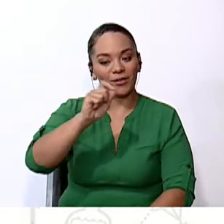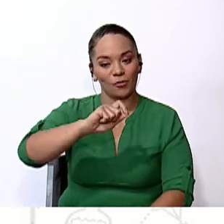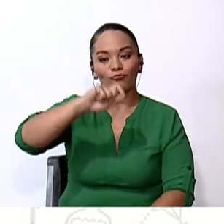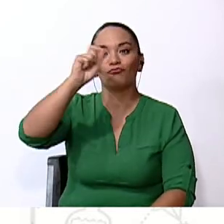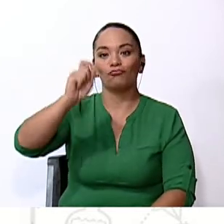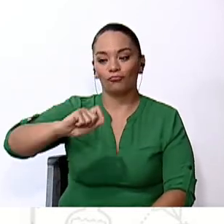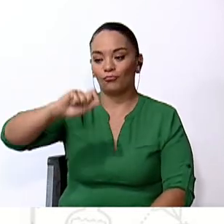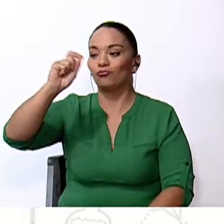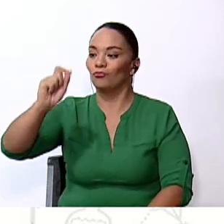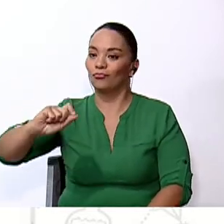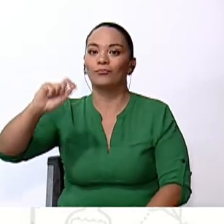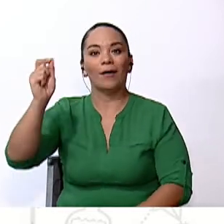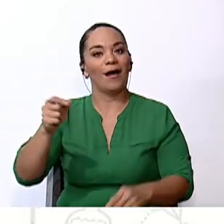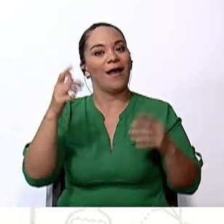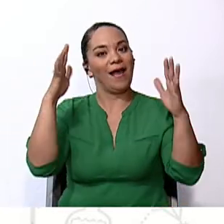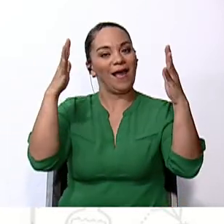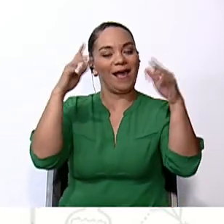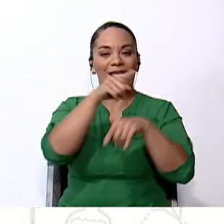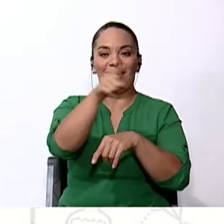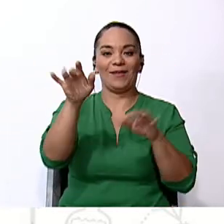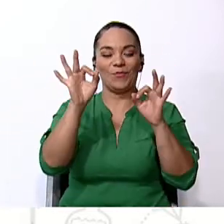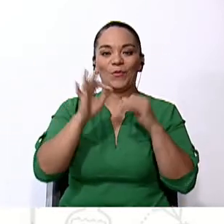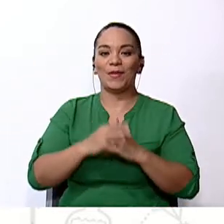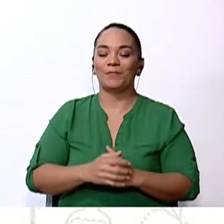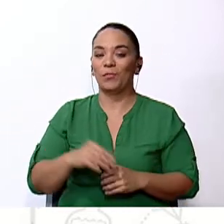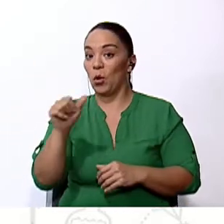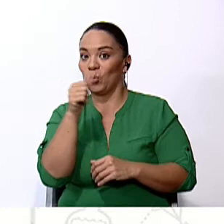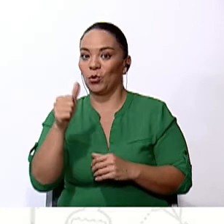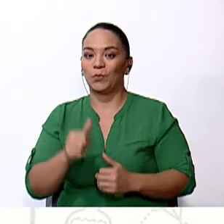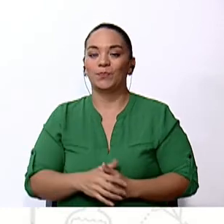correcto. Los felicito. Vamos con otro.